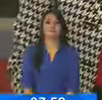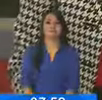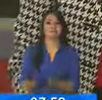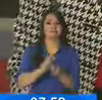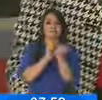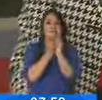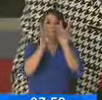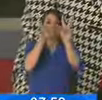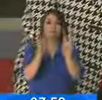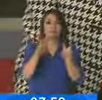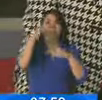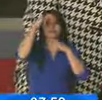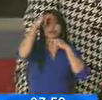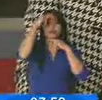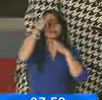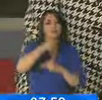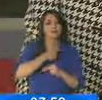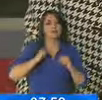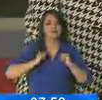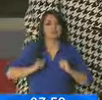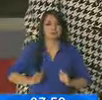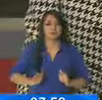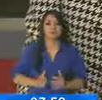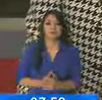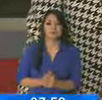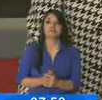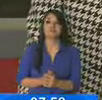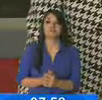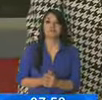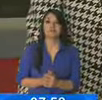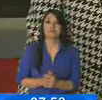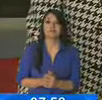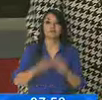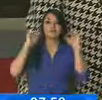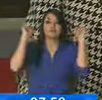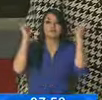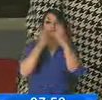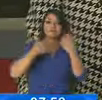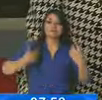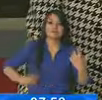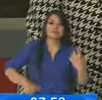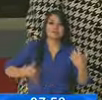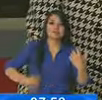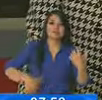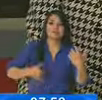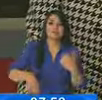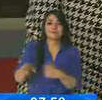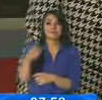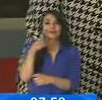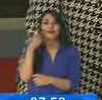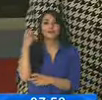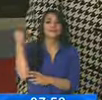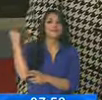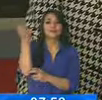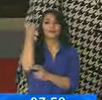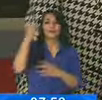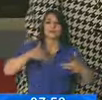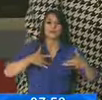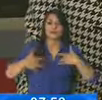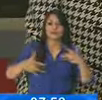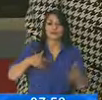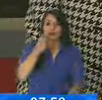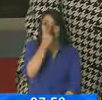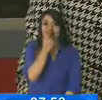Vamos a cambiar de temas, noticias realmente lamentables, y es que en Hombros y con Mariachis, como era el deseo de Oscar Guerra, más conocido en el mundo actoral como el